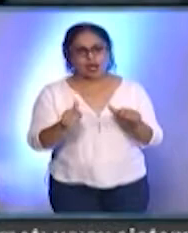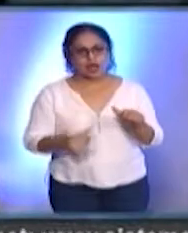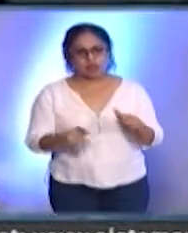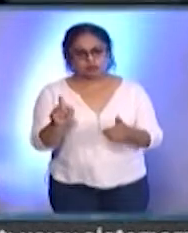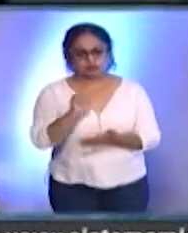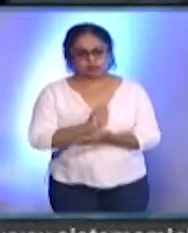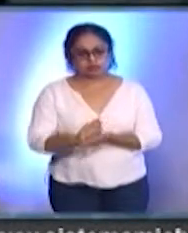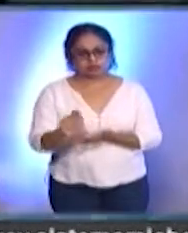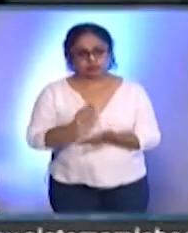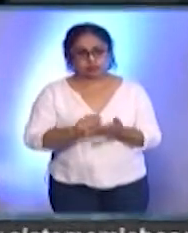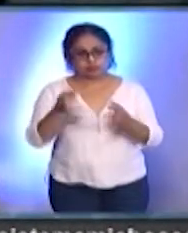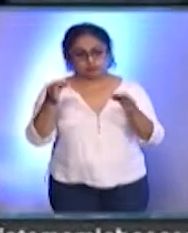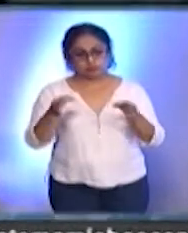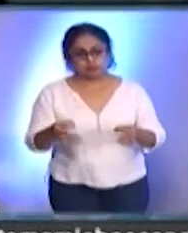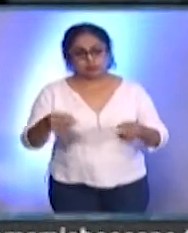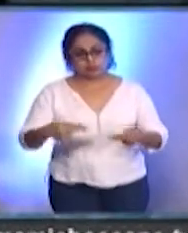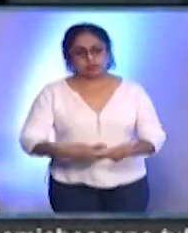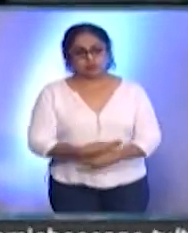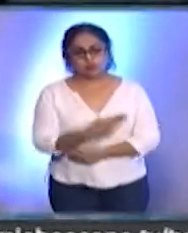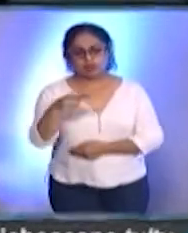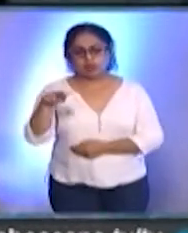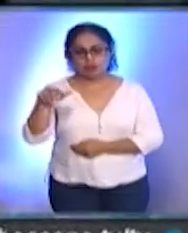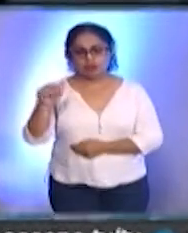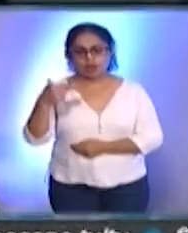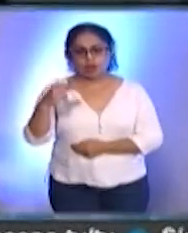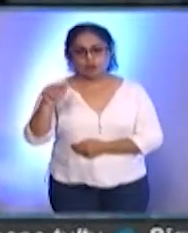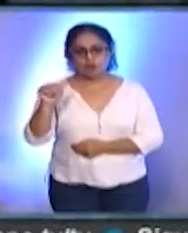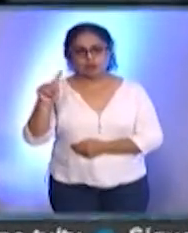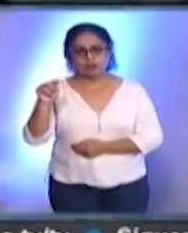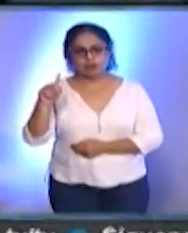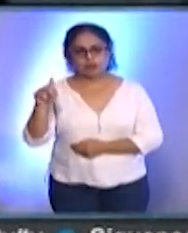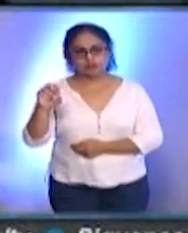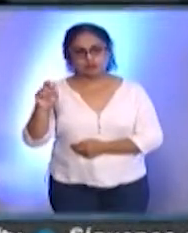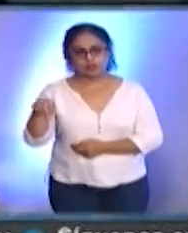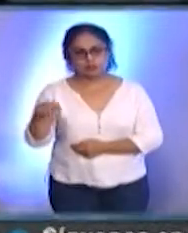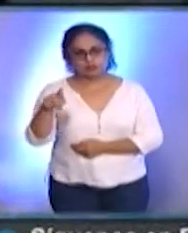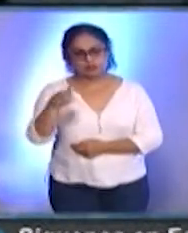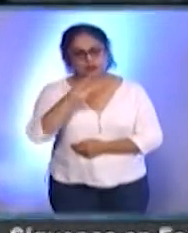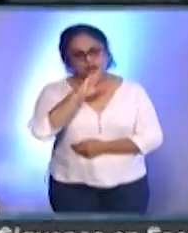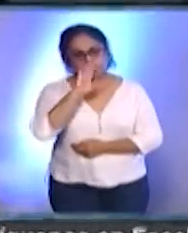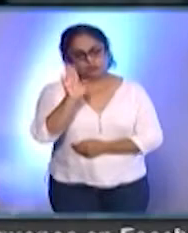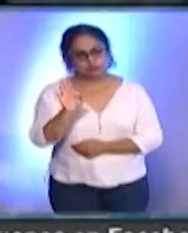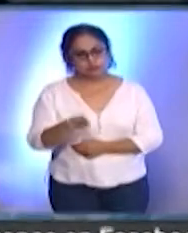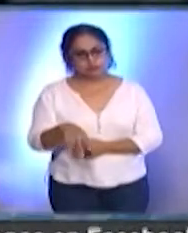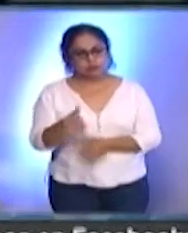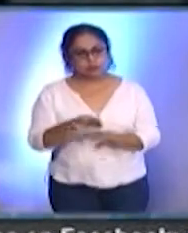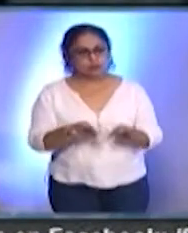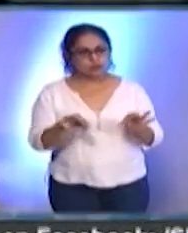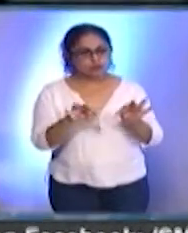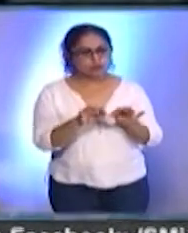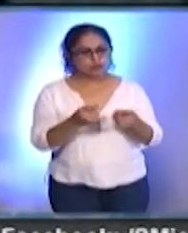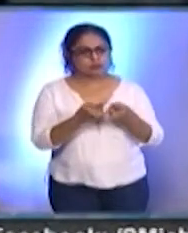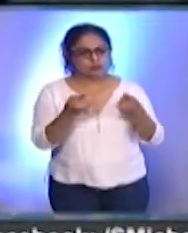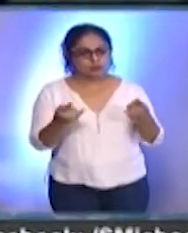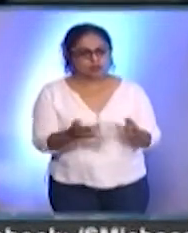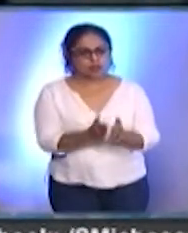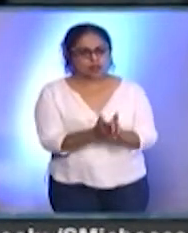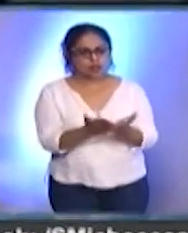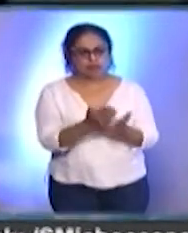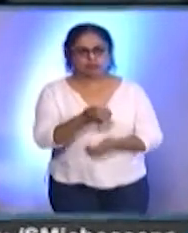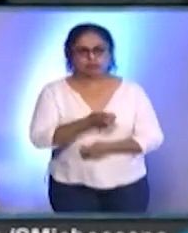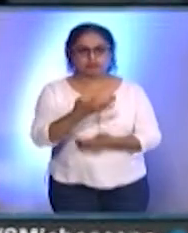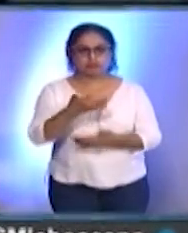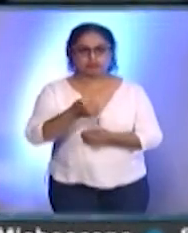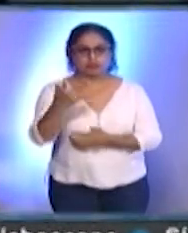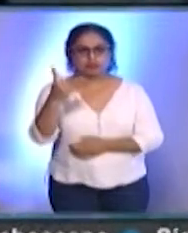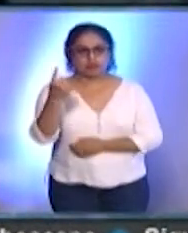de Nahuatzen, quien falleció este lunes 11 de octubre. Dejó un importante legado en sus libros e historias que han sido llevadas a la televisión.